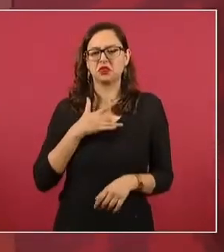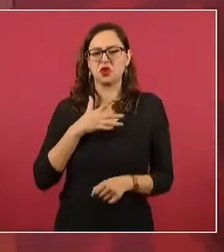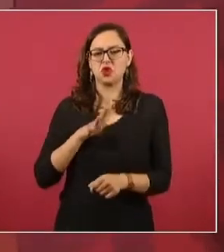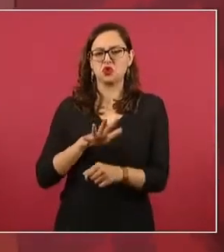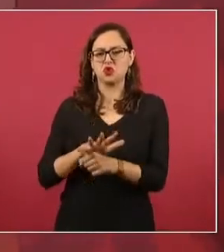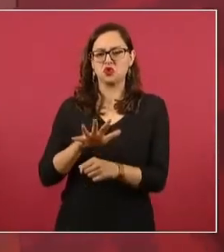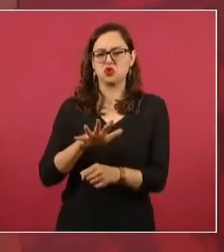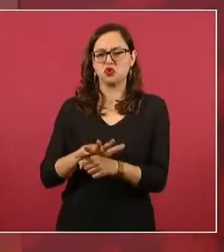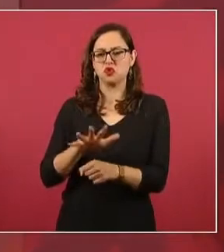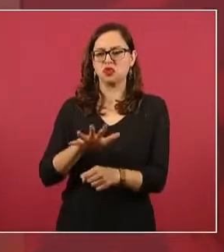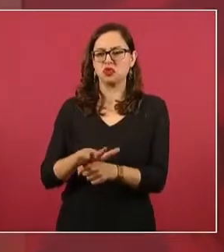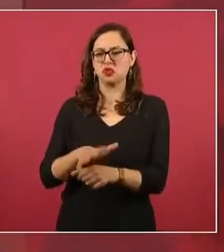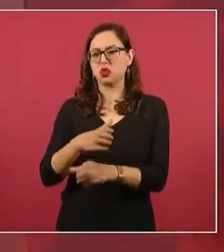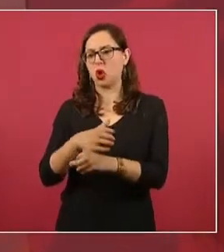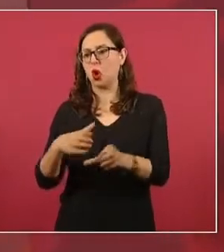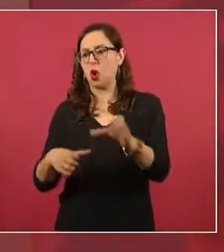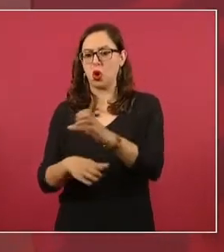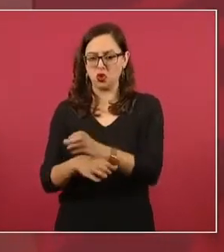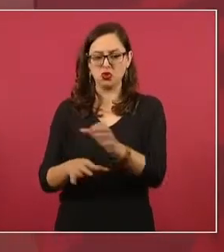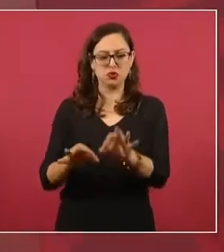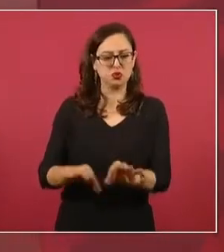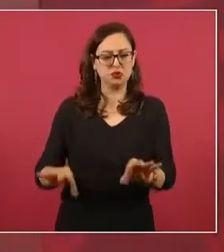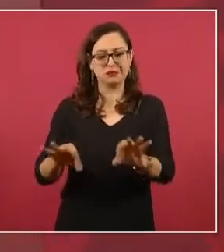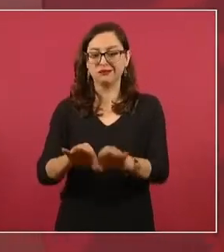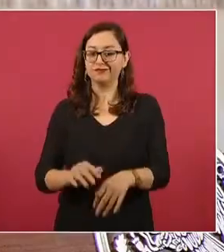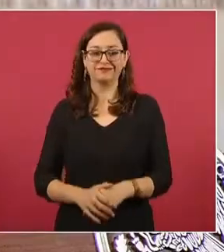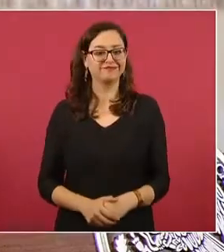Lo espiritual es importante,